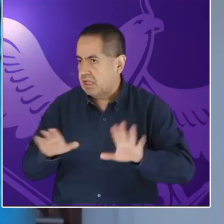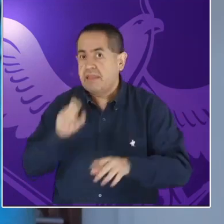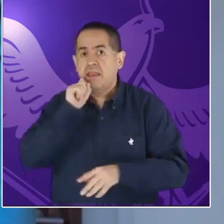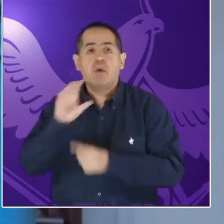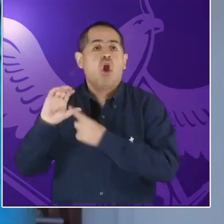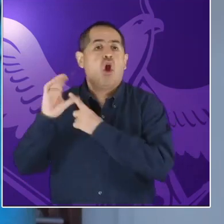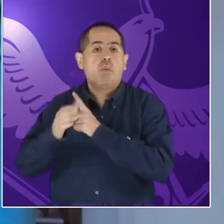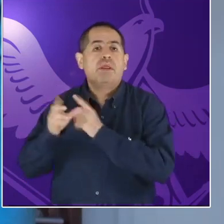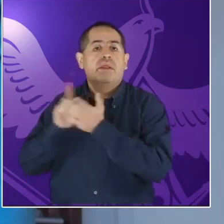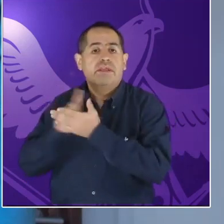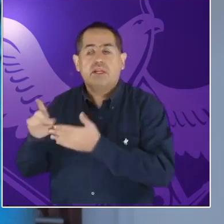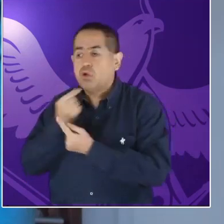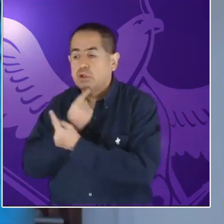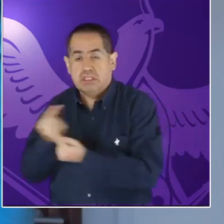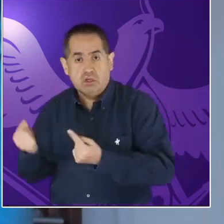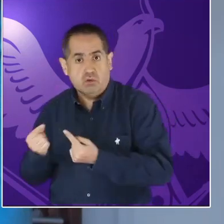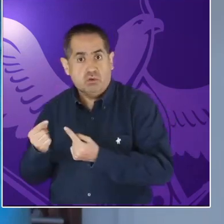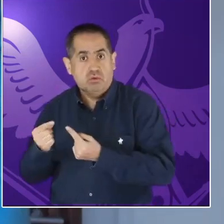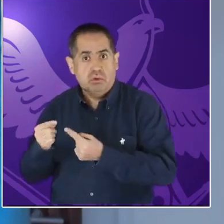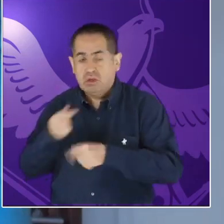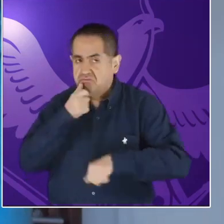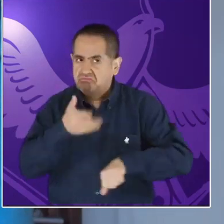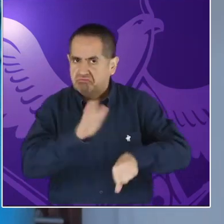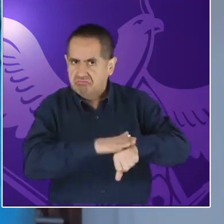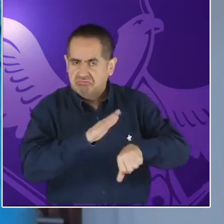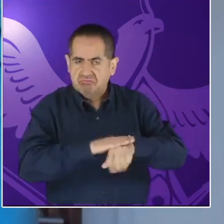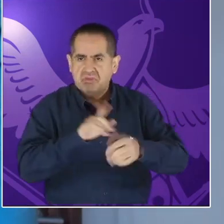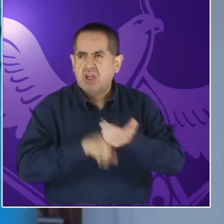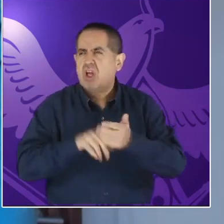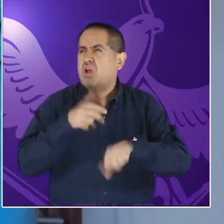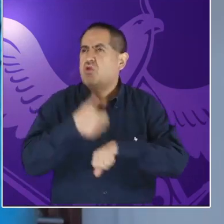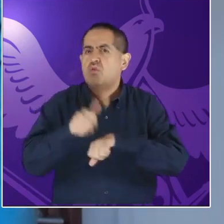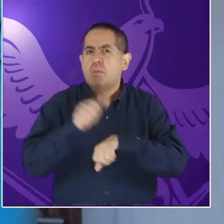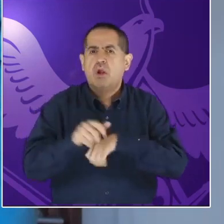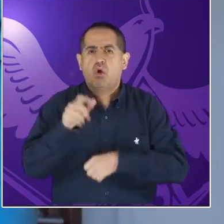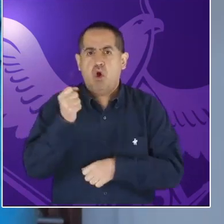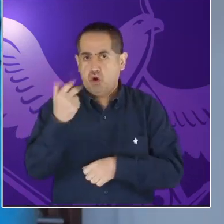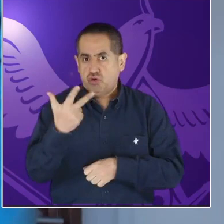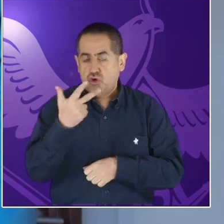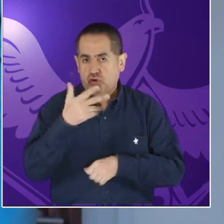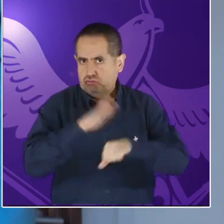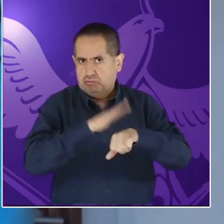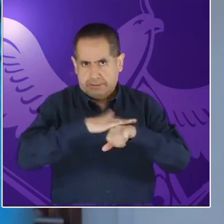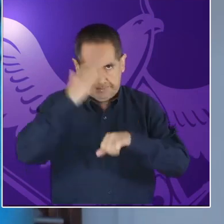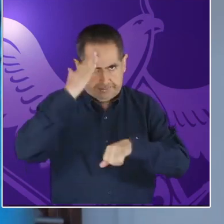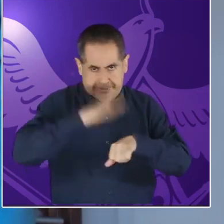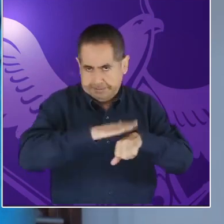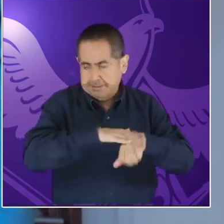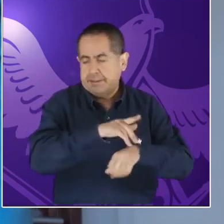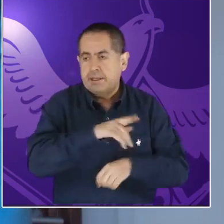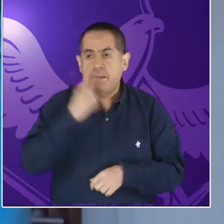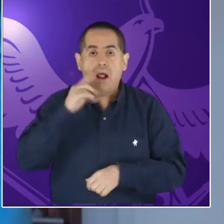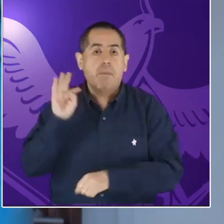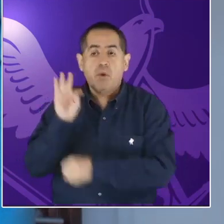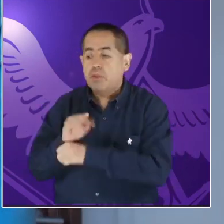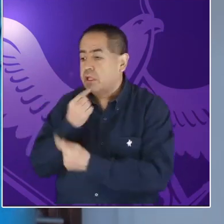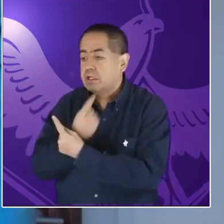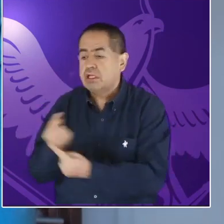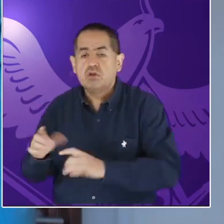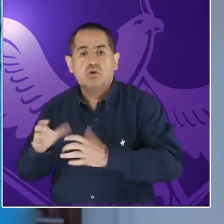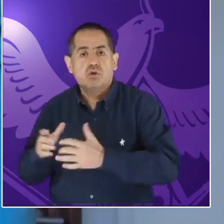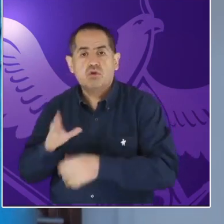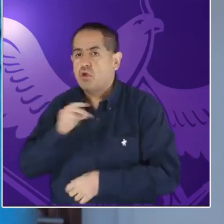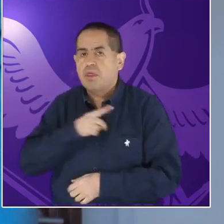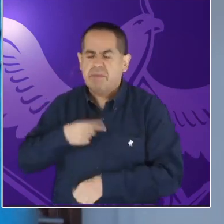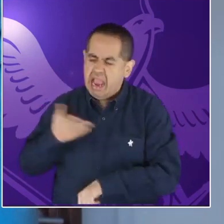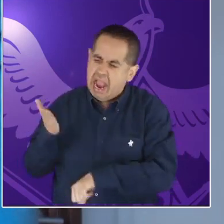el Comité de Derechos del Niño, Observación General número 8, sobre el derecho del niño a la protección contra